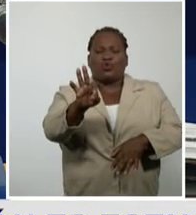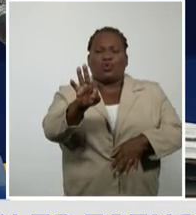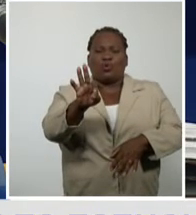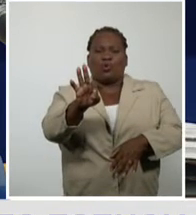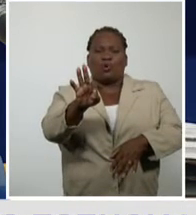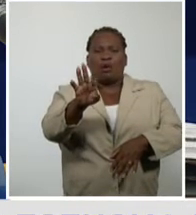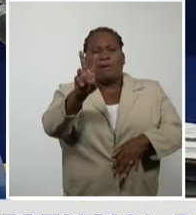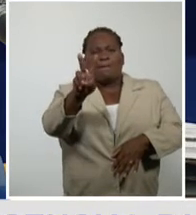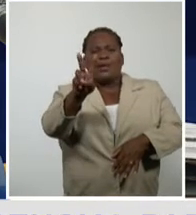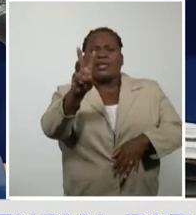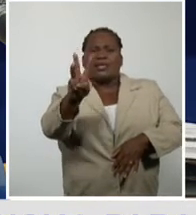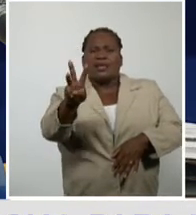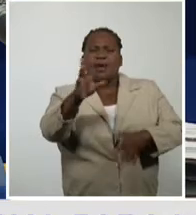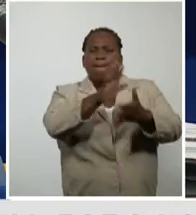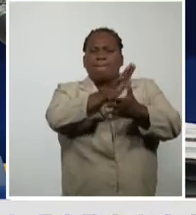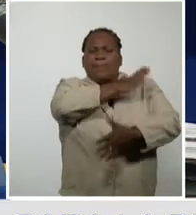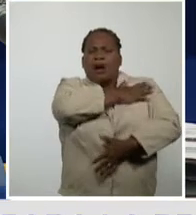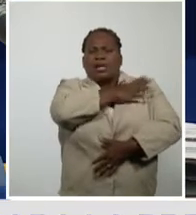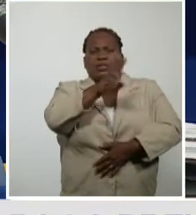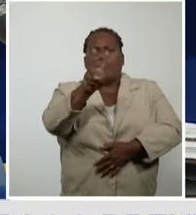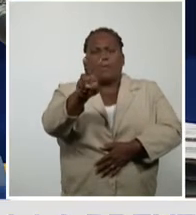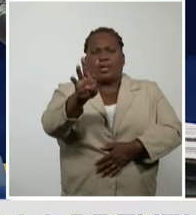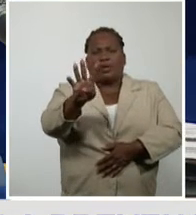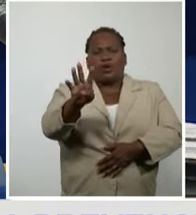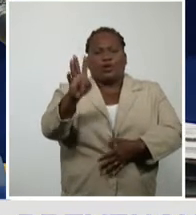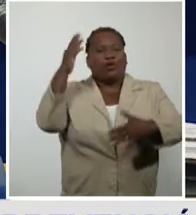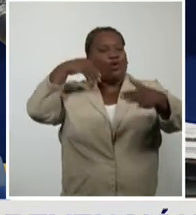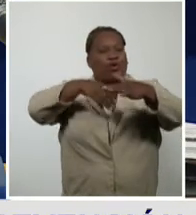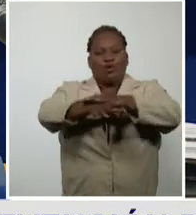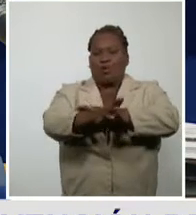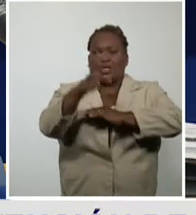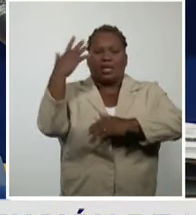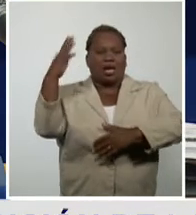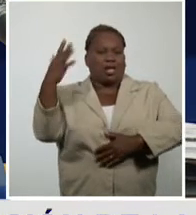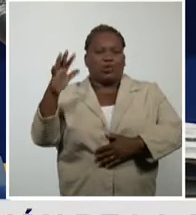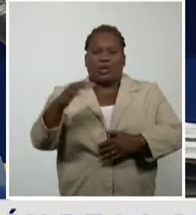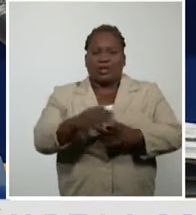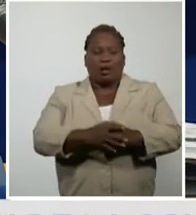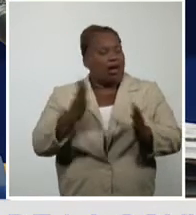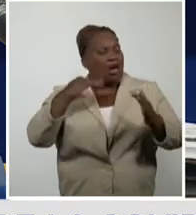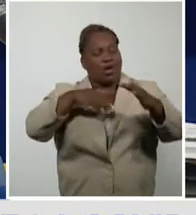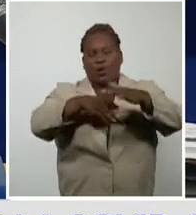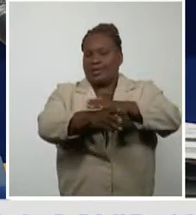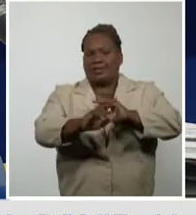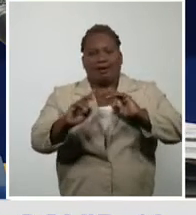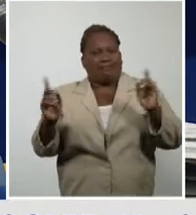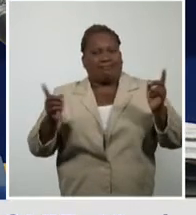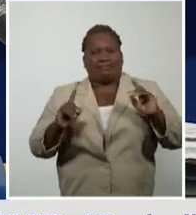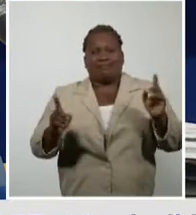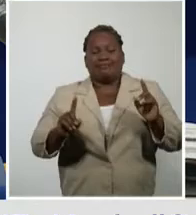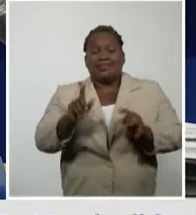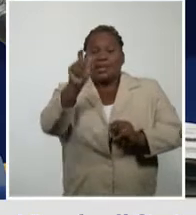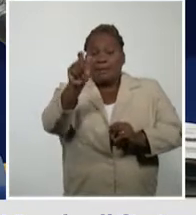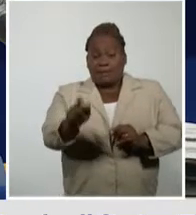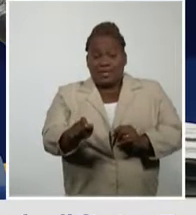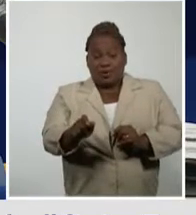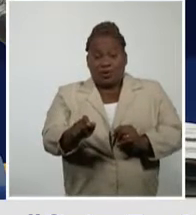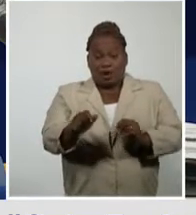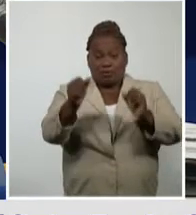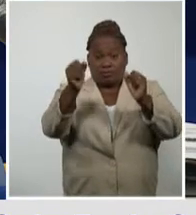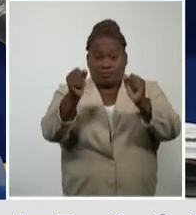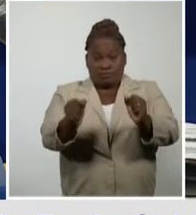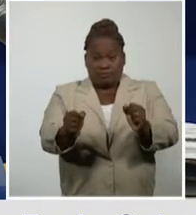23 de marzo, 24 de marzo, no entran turistas, ¿no? Por lo tanto, los que puedan permanecer o permanecen, y aquí